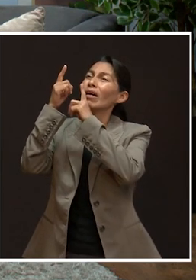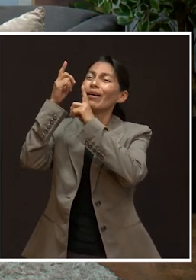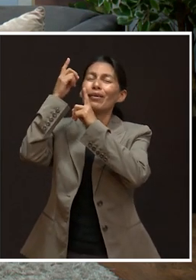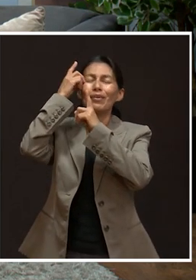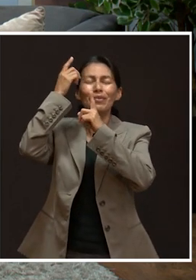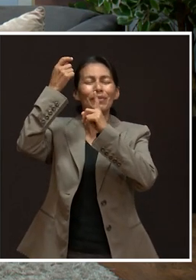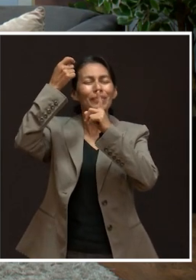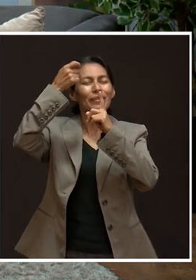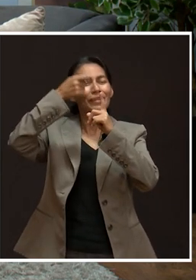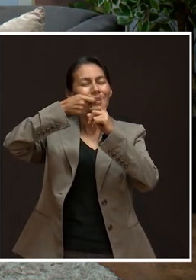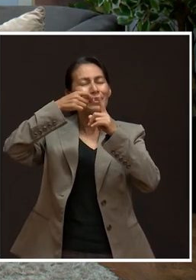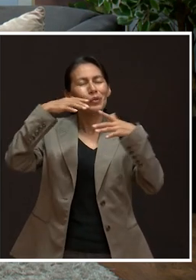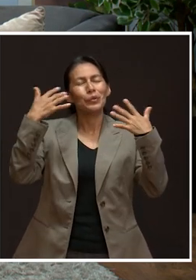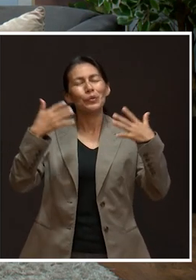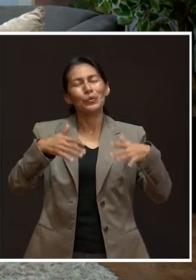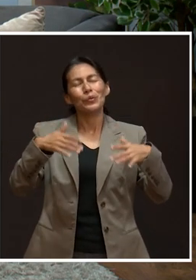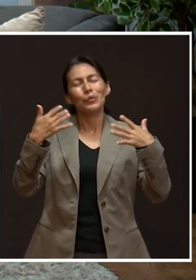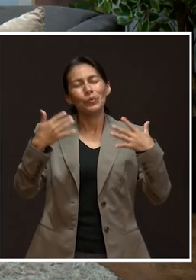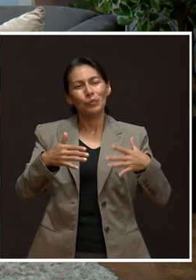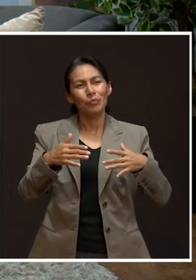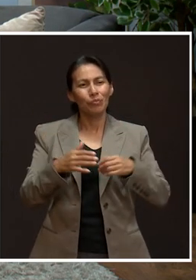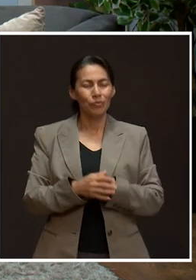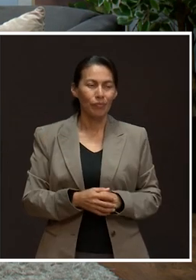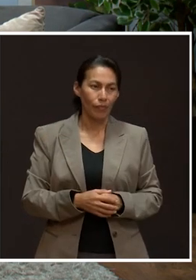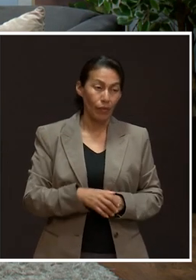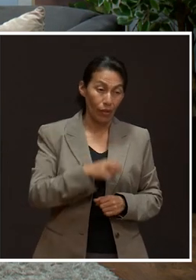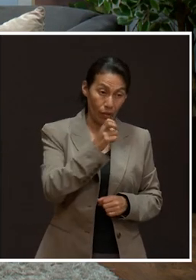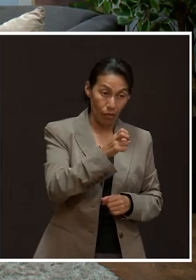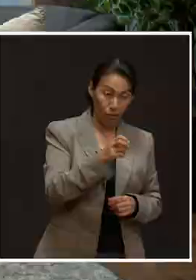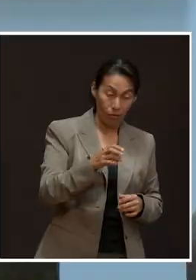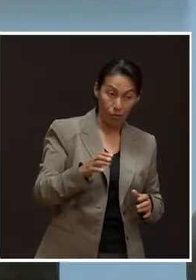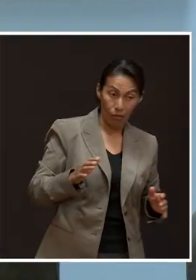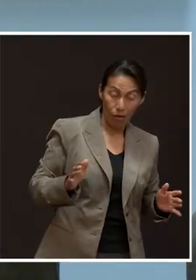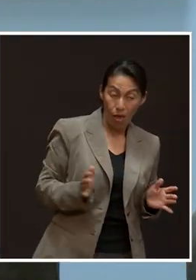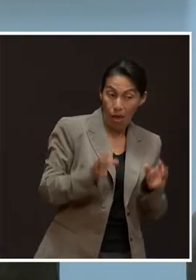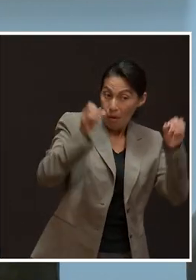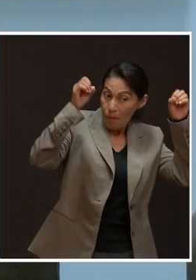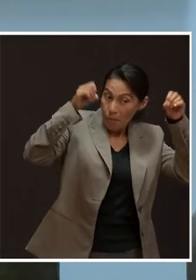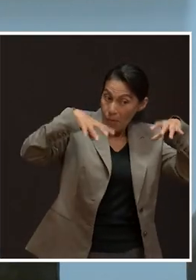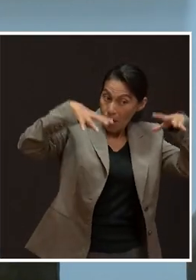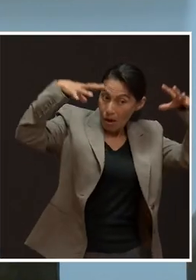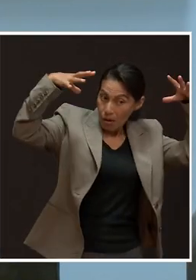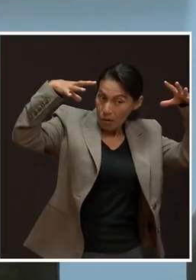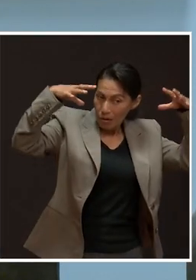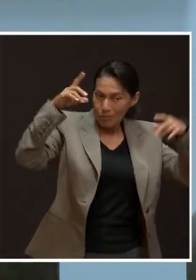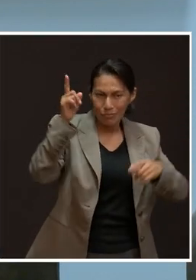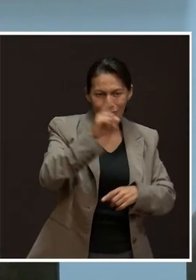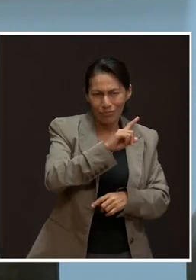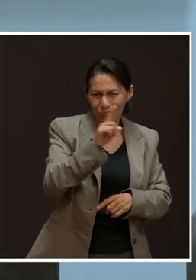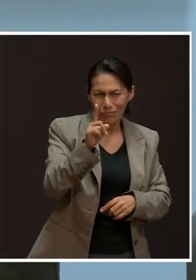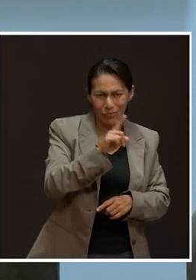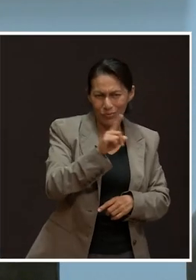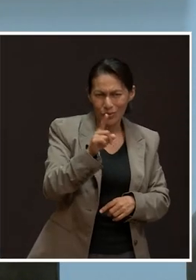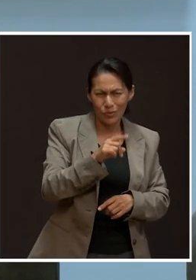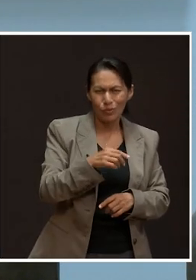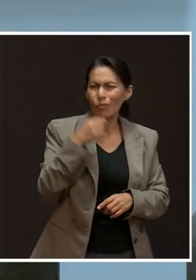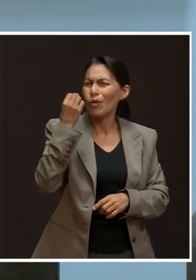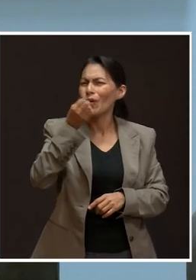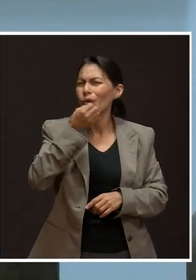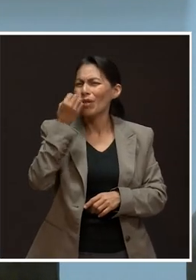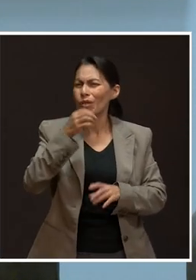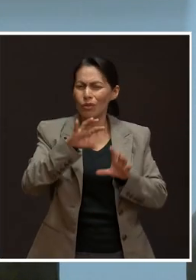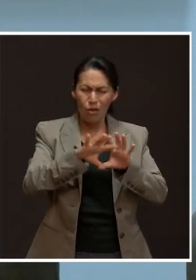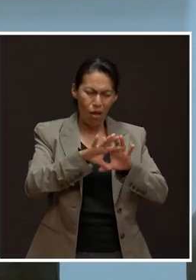veras. Ahora, eso no es un arte de magia. La oración no es como una